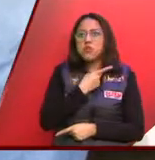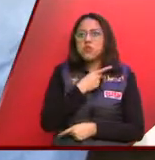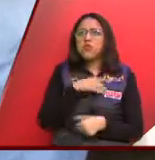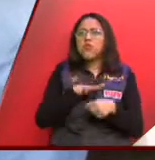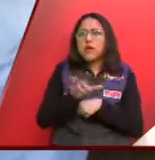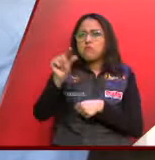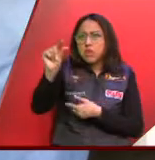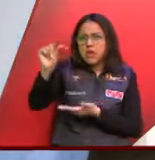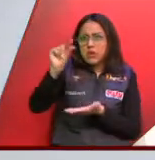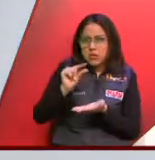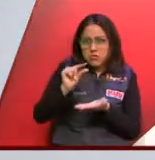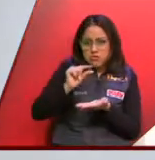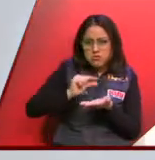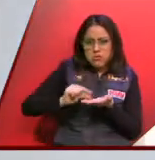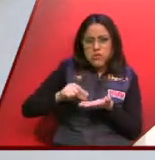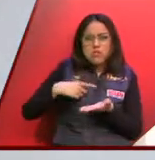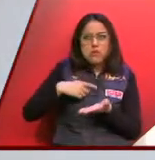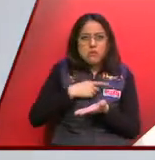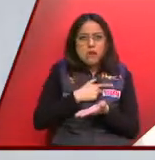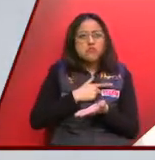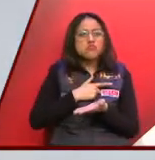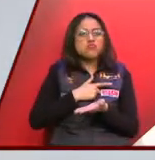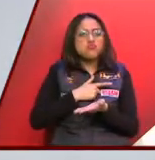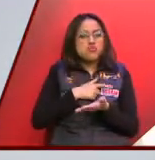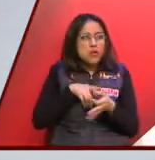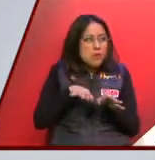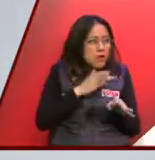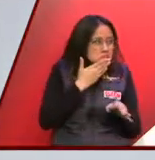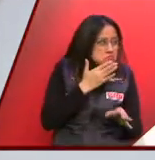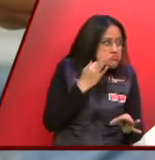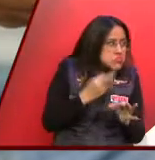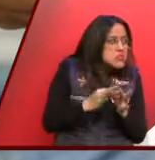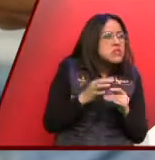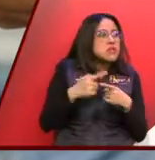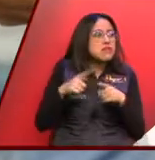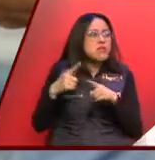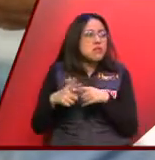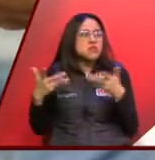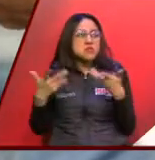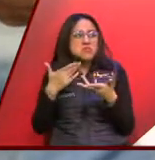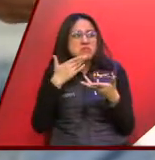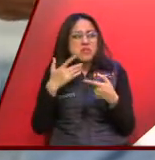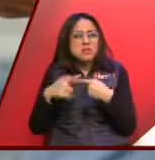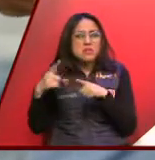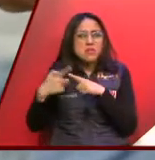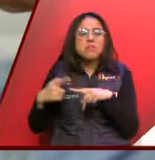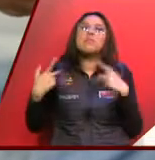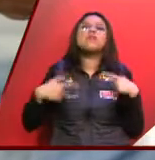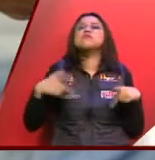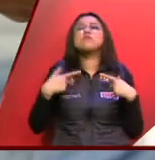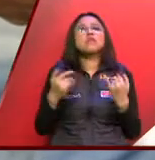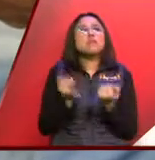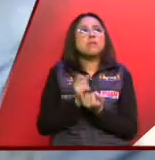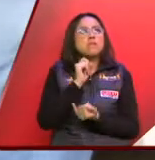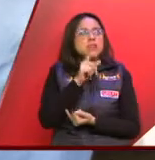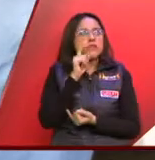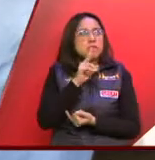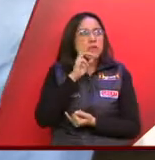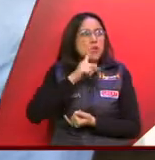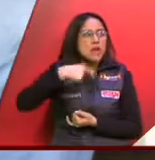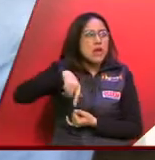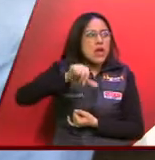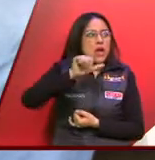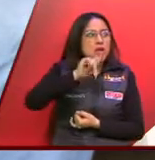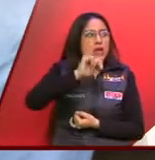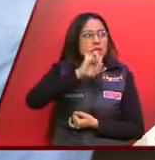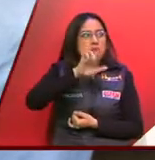algo pequeñito. Hay que pulirlo muy bien, hay que sacarle los rasgos del personaje como ahorita. Estos son un ajedrez de